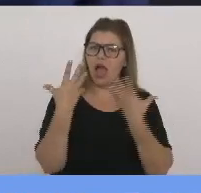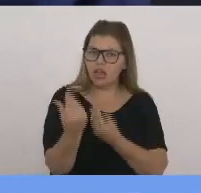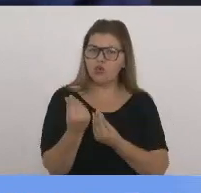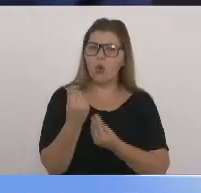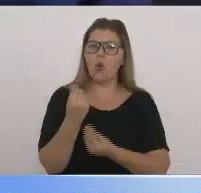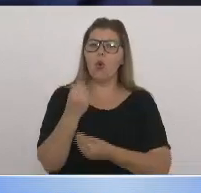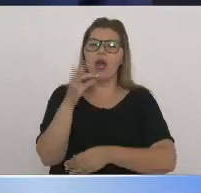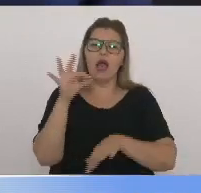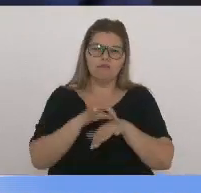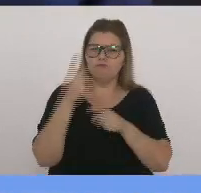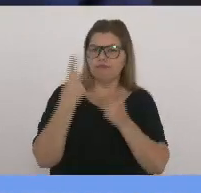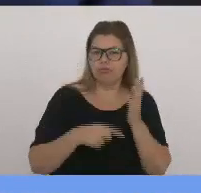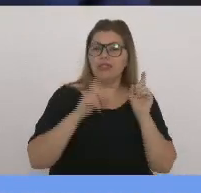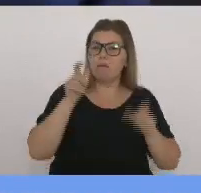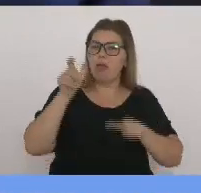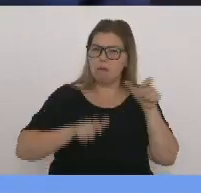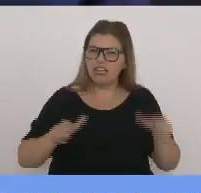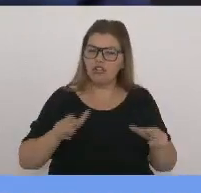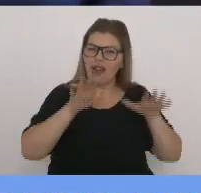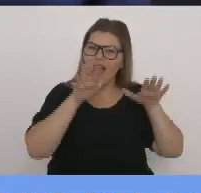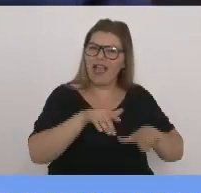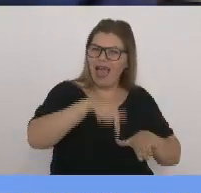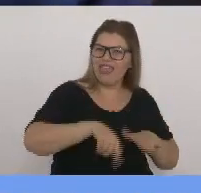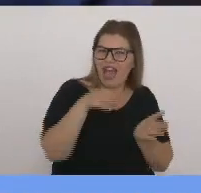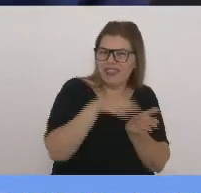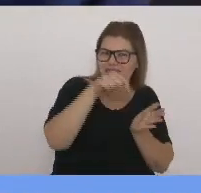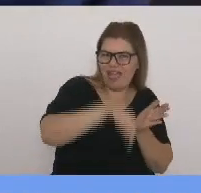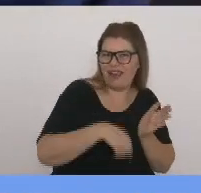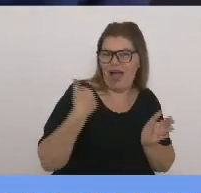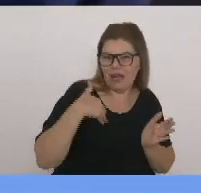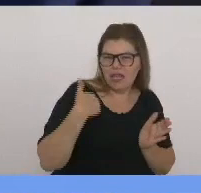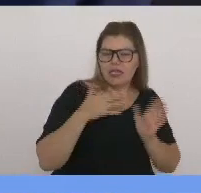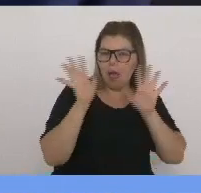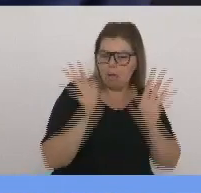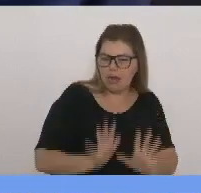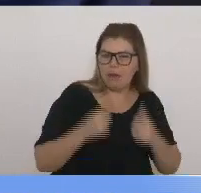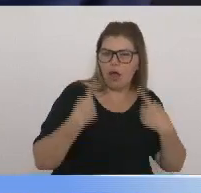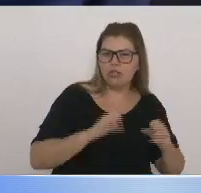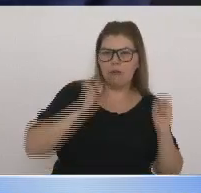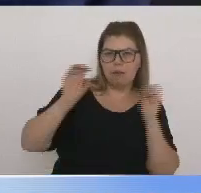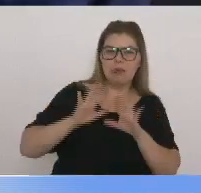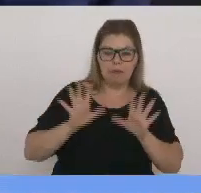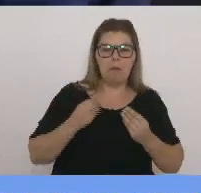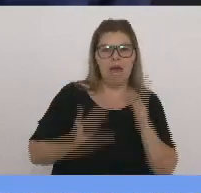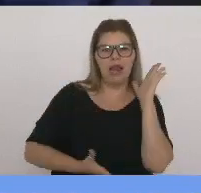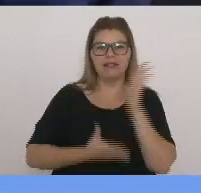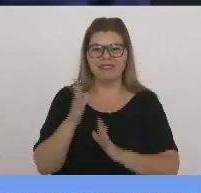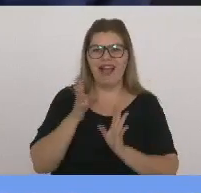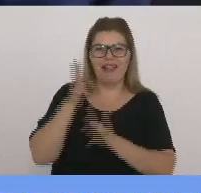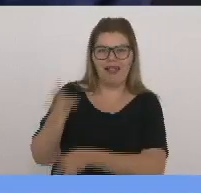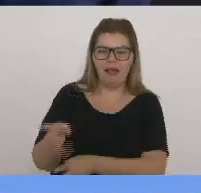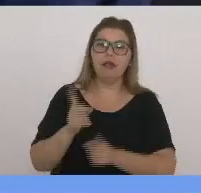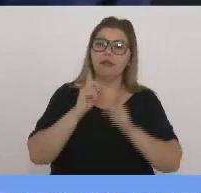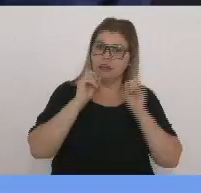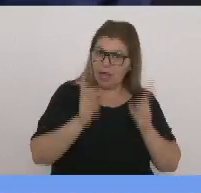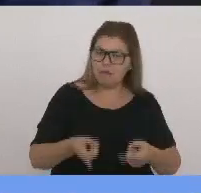los movilizados que quedaron en el continente brindando suministro y siempre listos para entrar en combate. Para los que salvaron sus